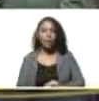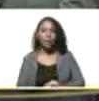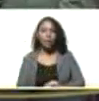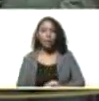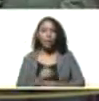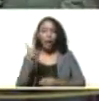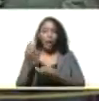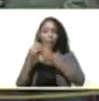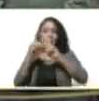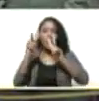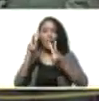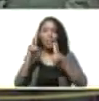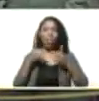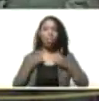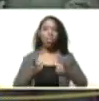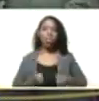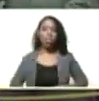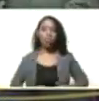descanse.